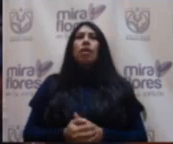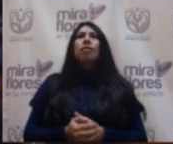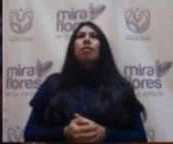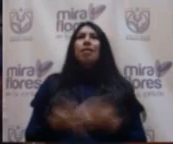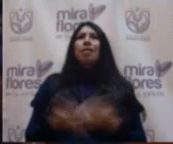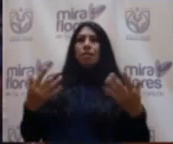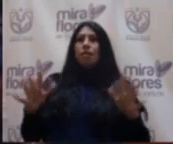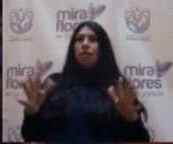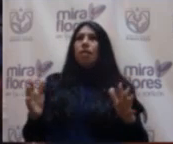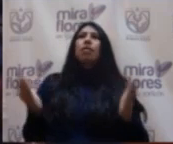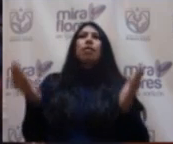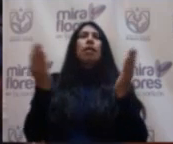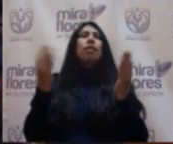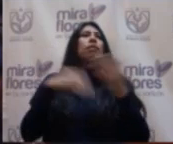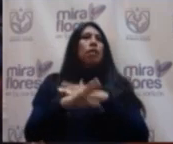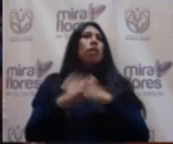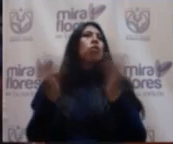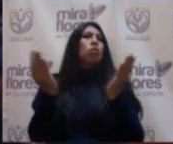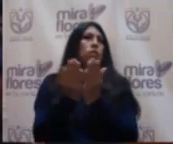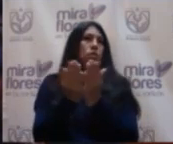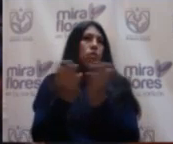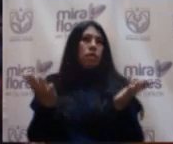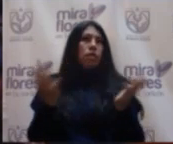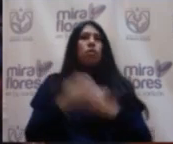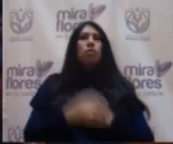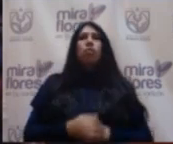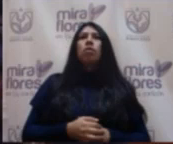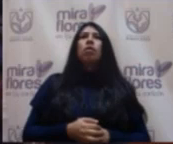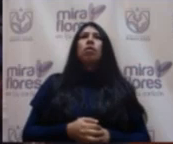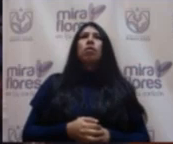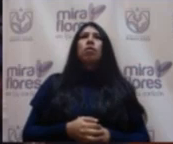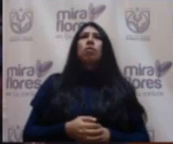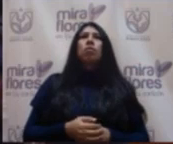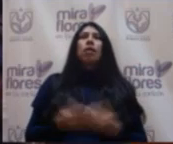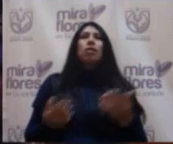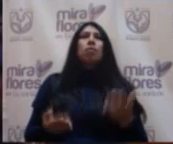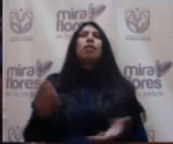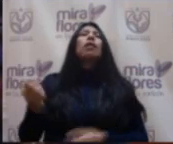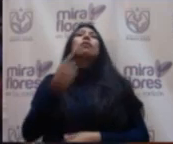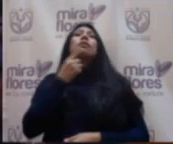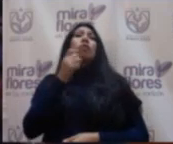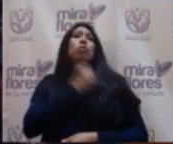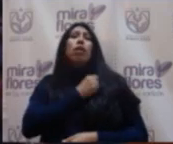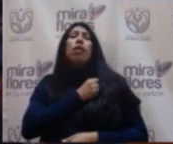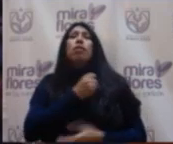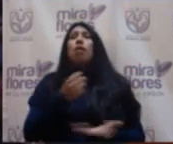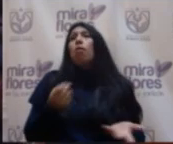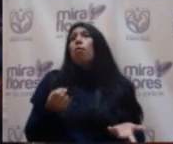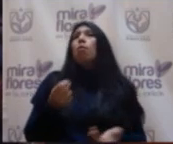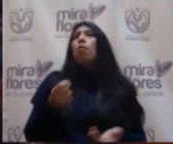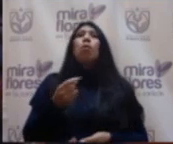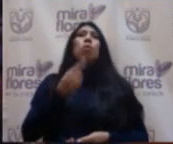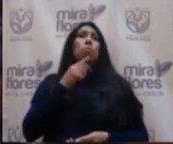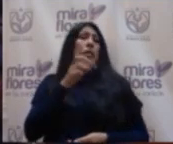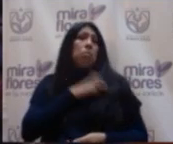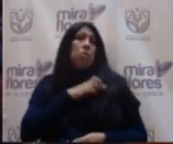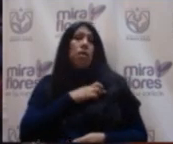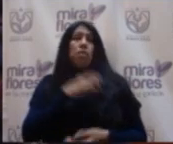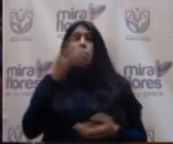colegio, de repente en media o en primaria, no lo sé,